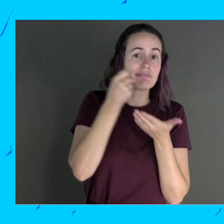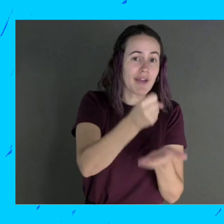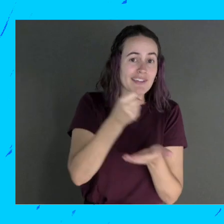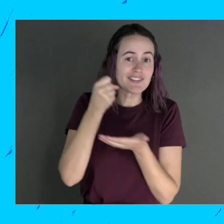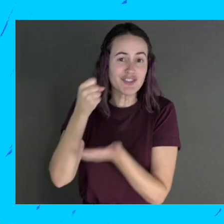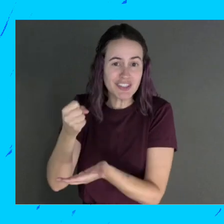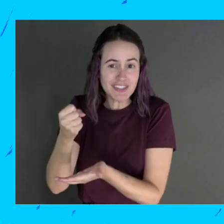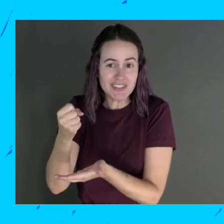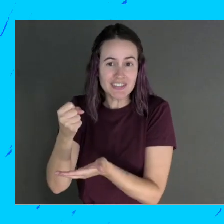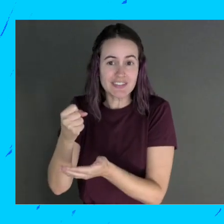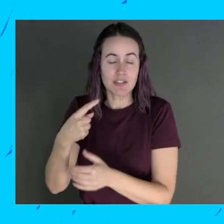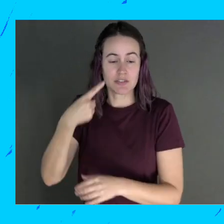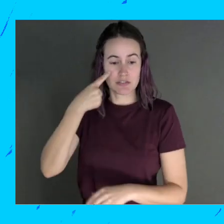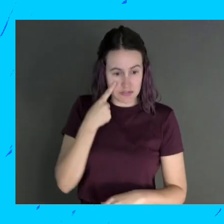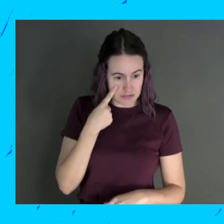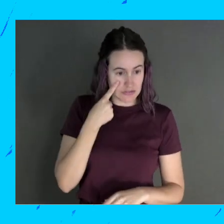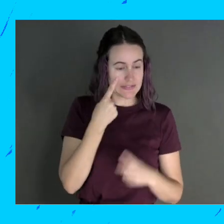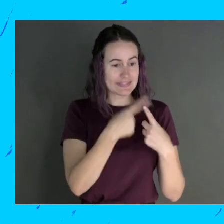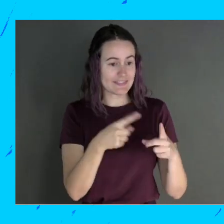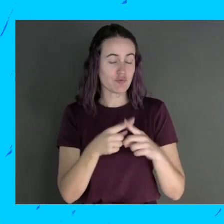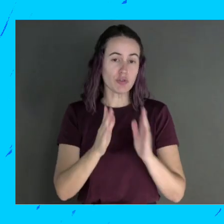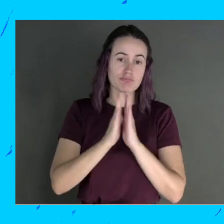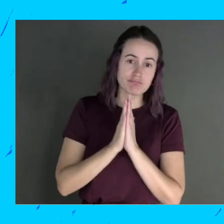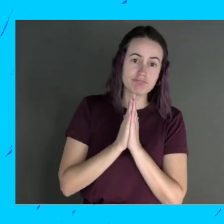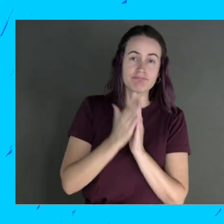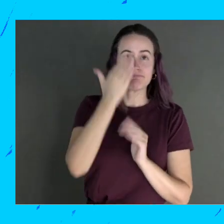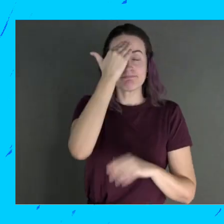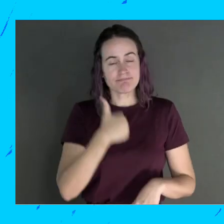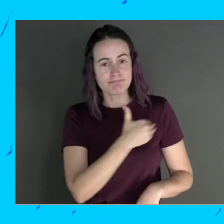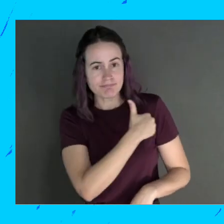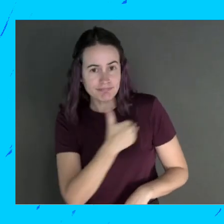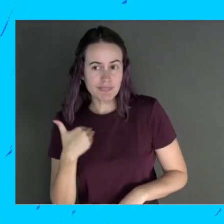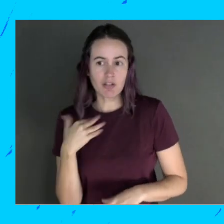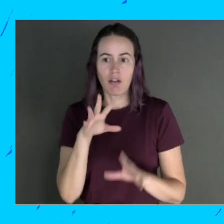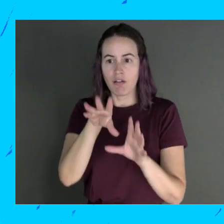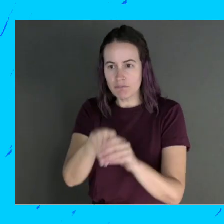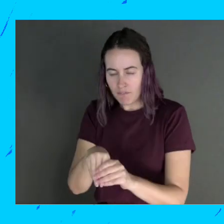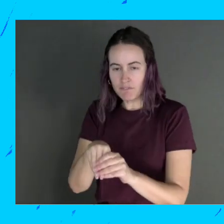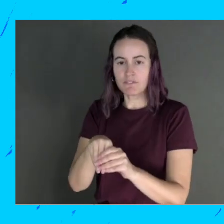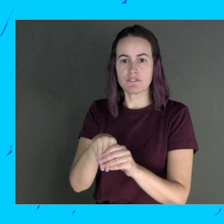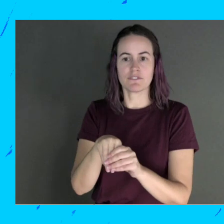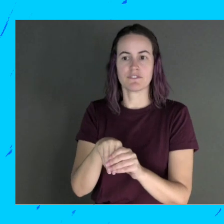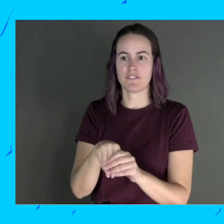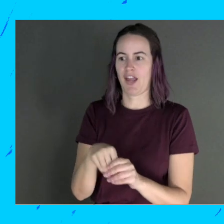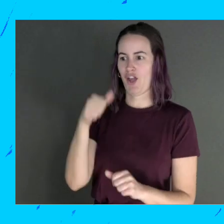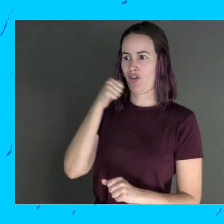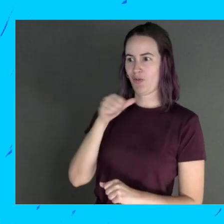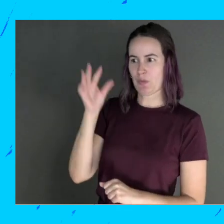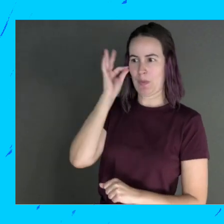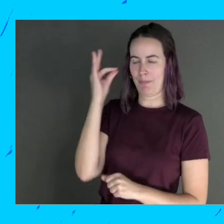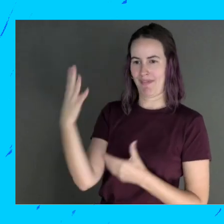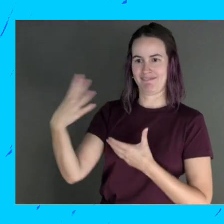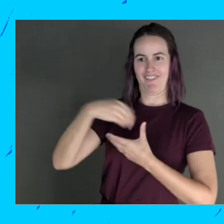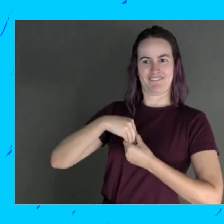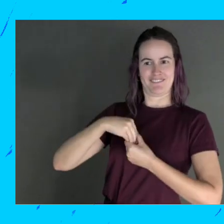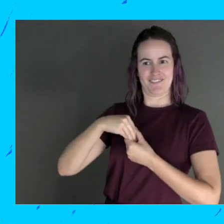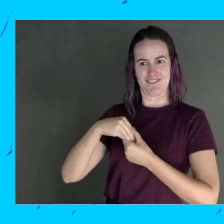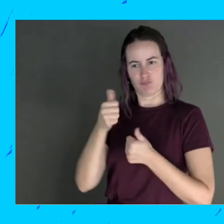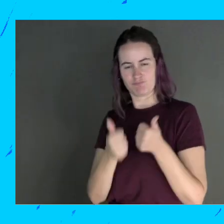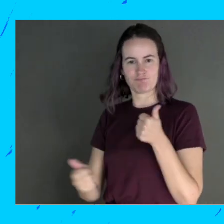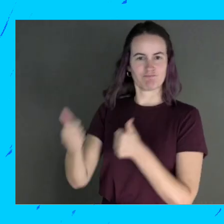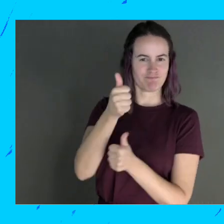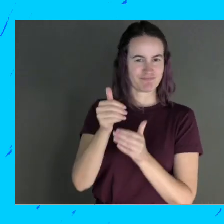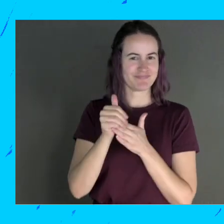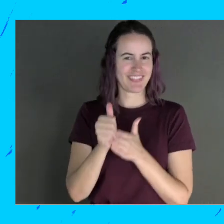también promocionando presupuestos, trabajando con líderes y nutriendo al liderazgo de las jóvenes y de